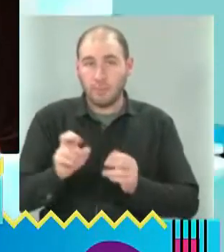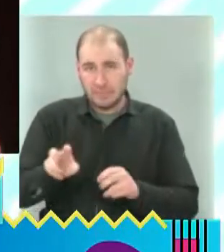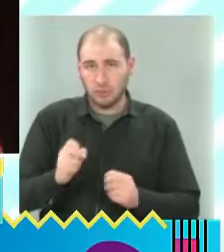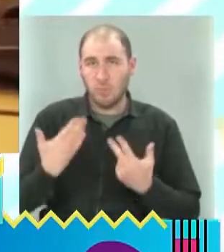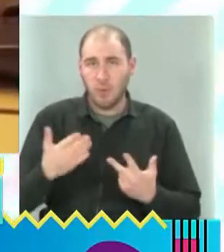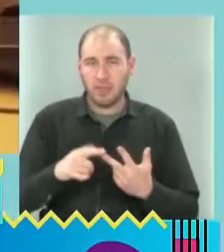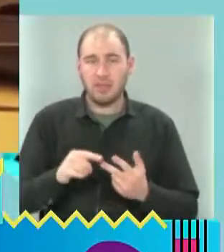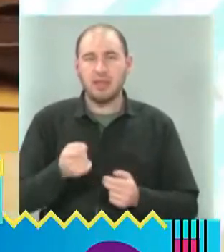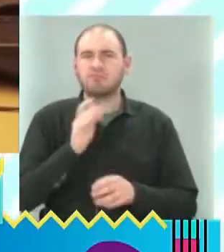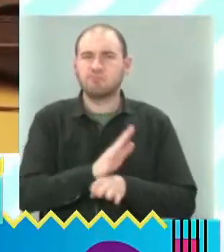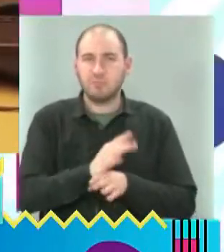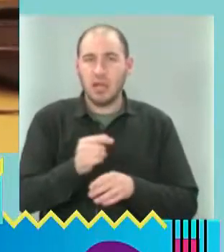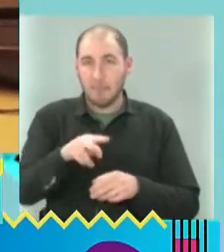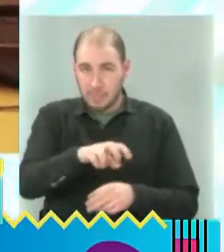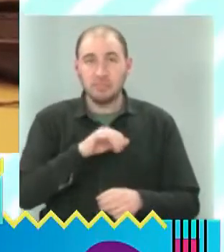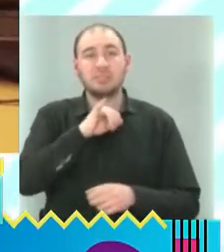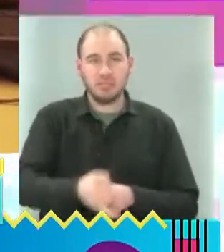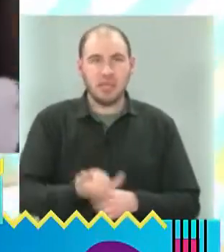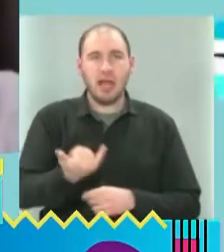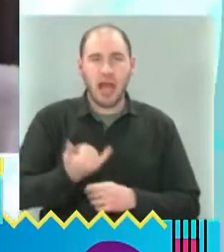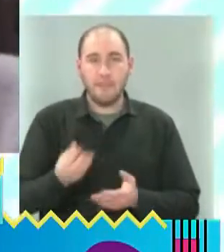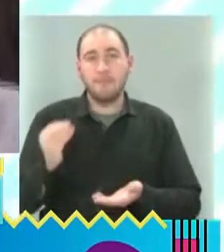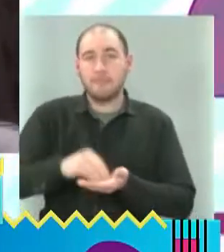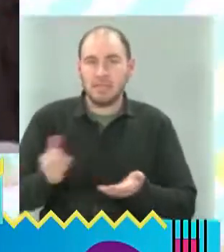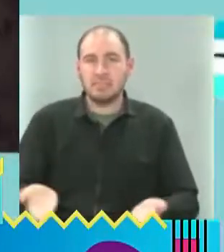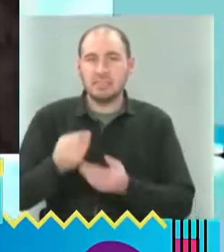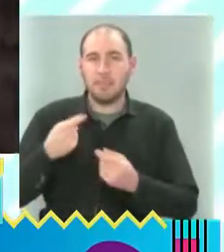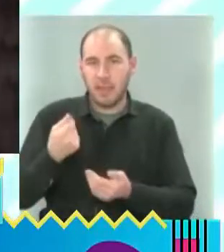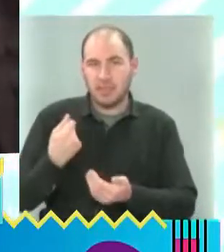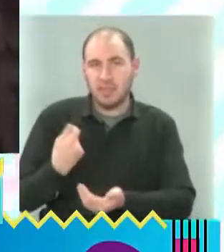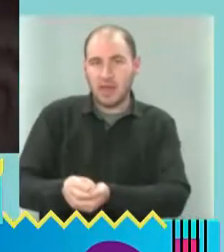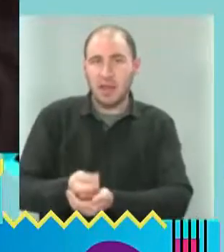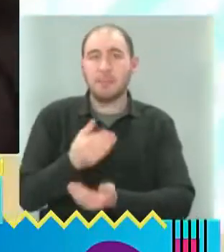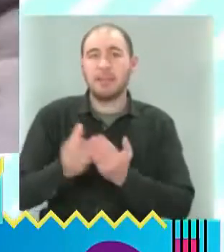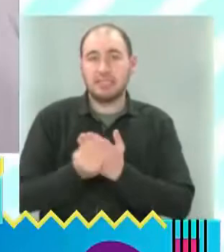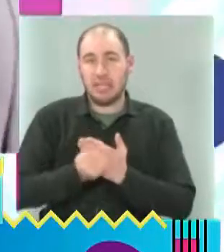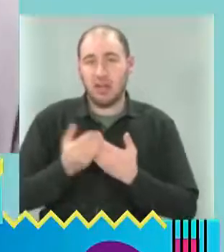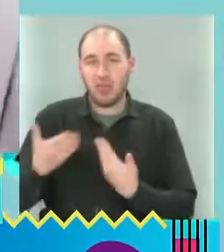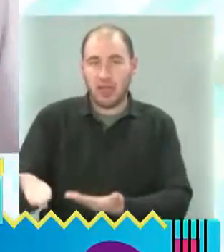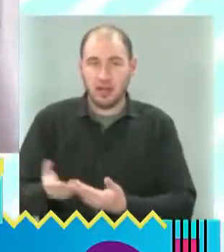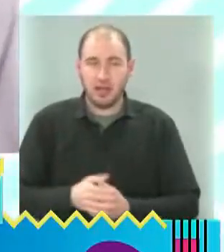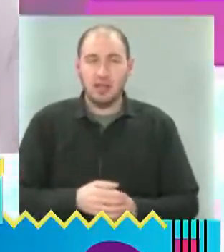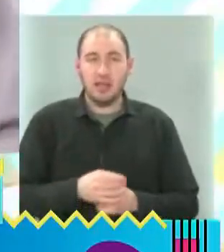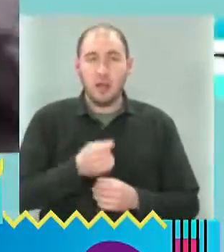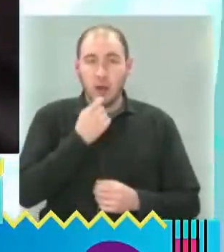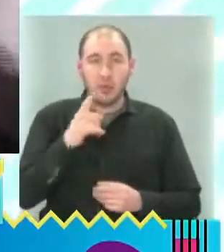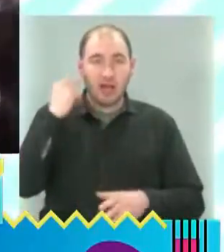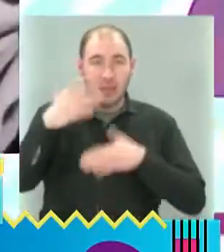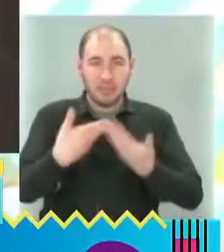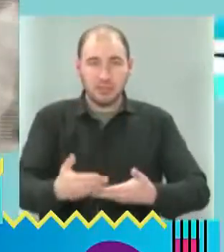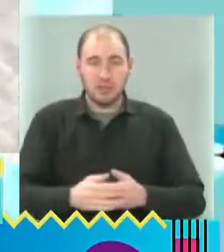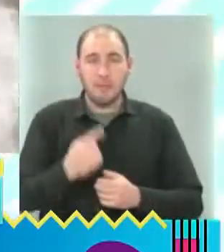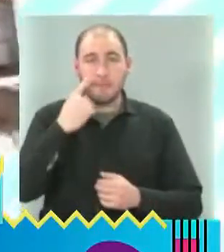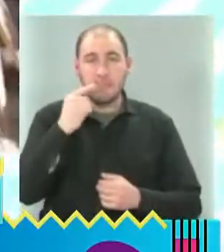pensión. ¿Qué quiere decir? Que cobran la pensión y además reciben incentivos económicos por parte del Ministerio. En el caso de capacitaciones es